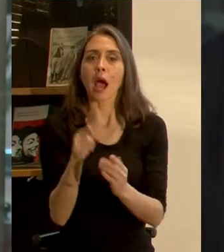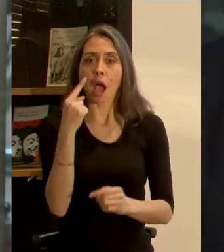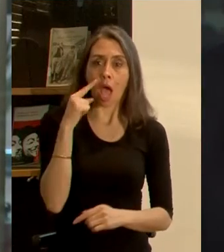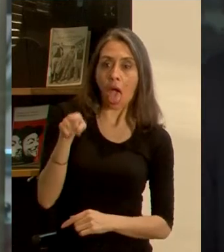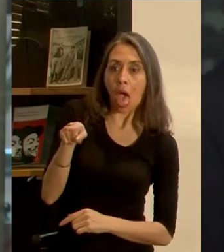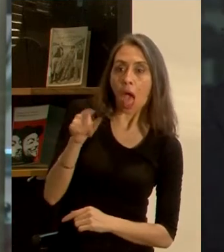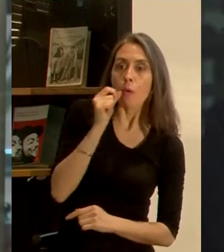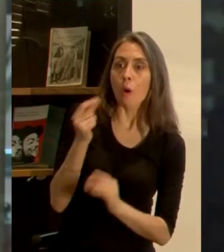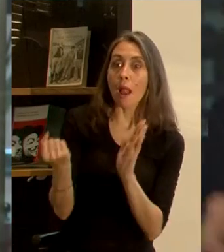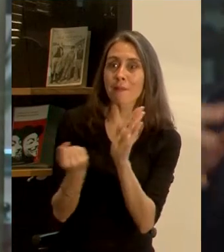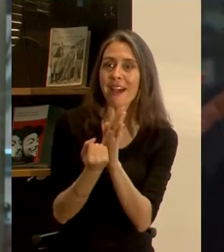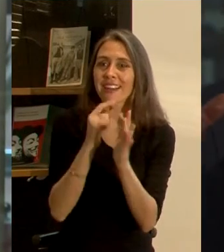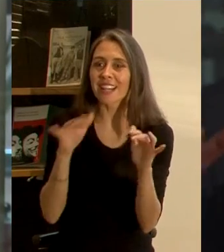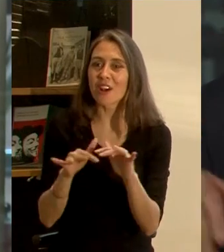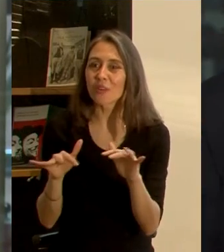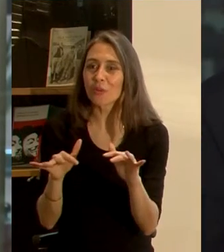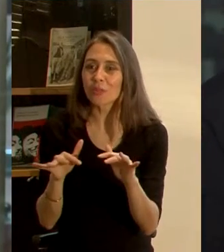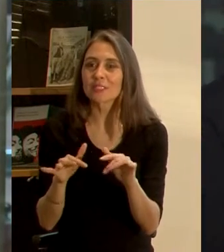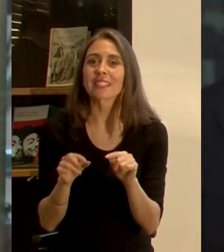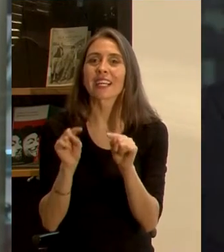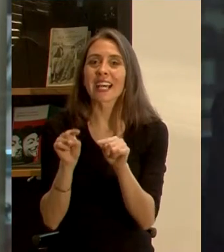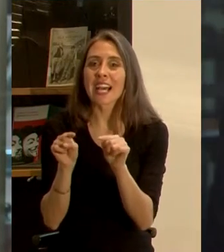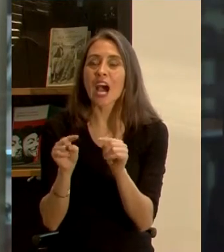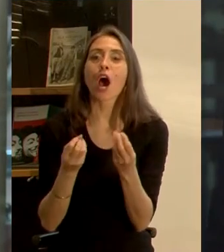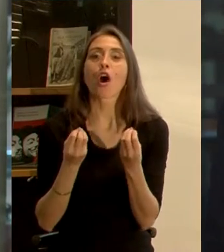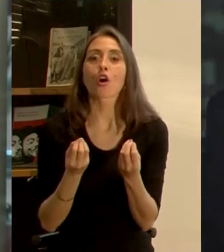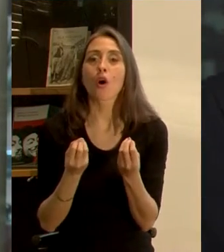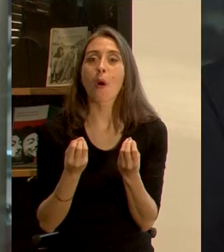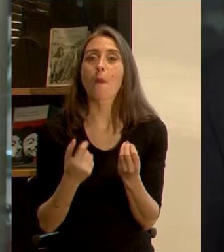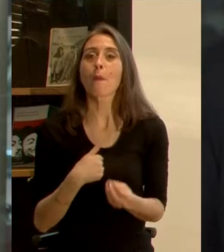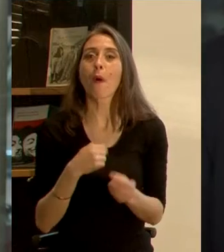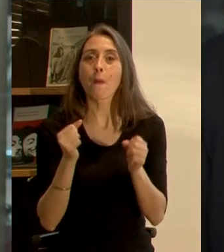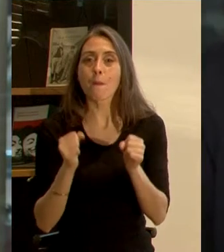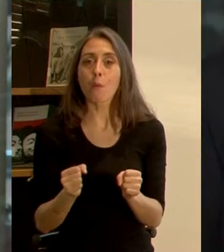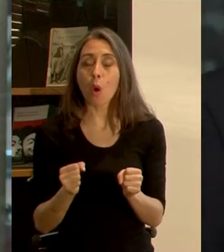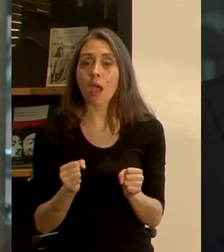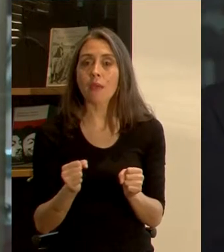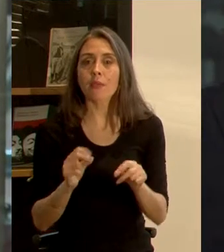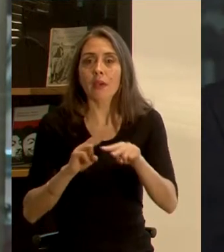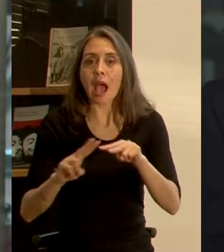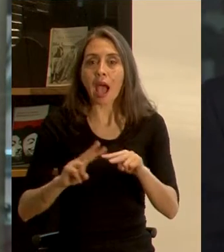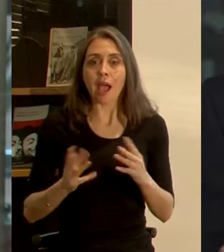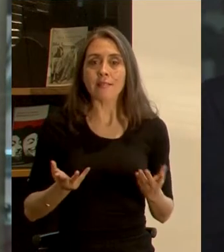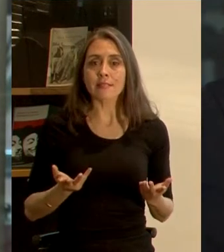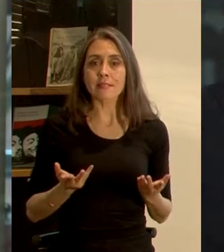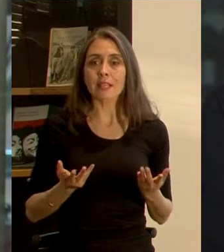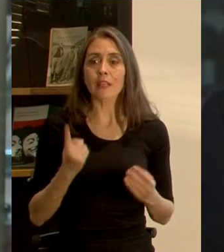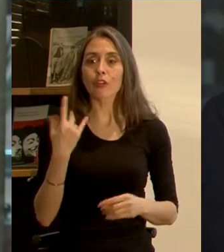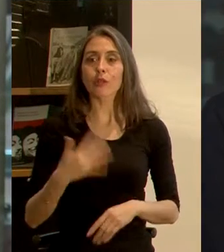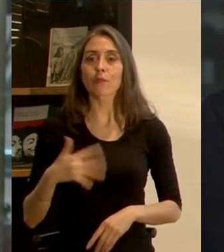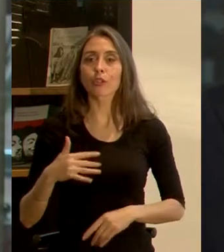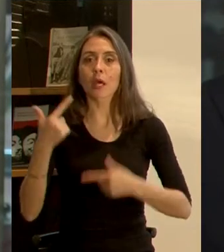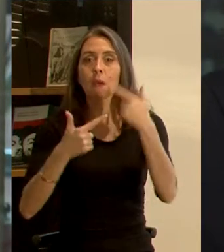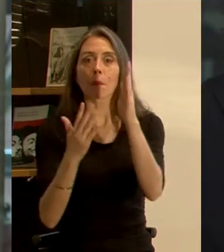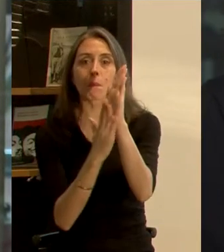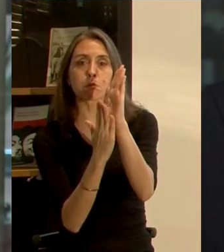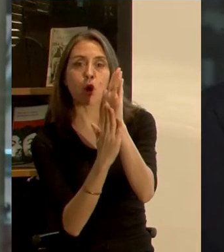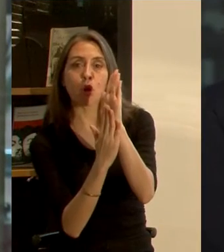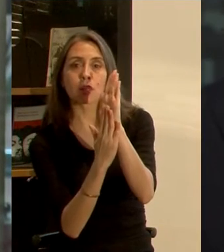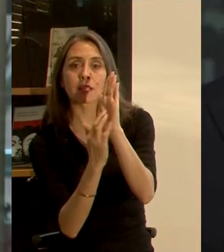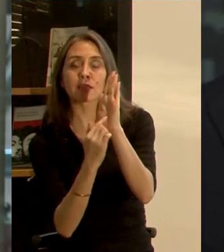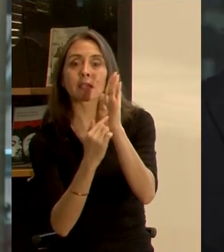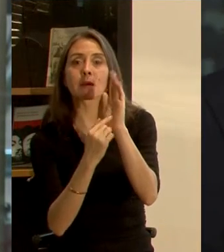usa y yo te digo que no. Entonces, en ese contexto, ¿cómo uno puede desarrollar algo que es esencial, que son políticas de